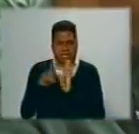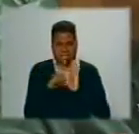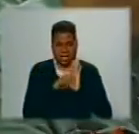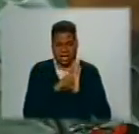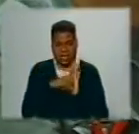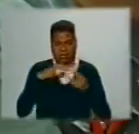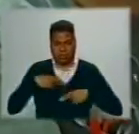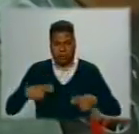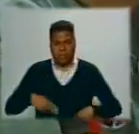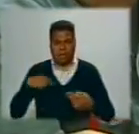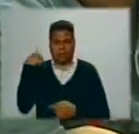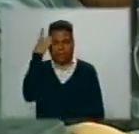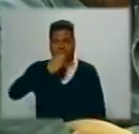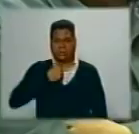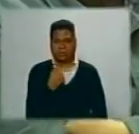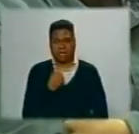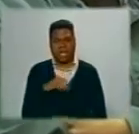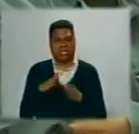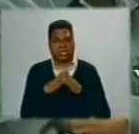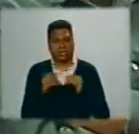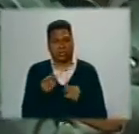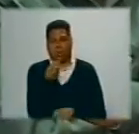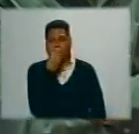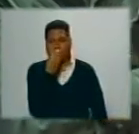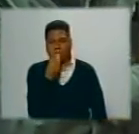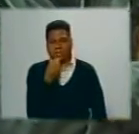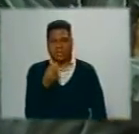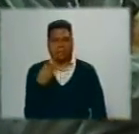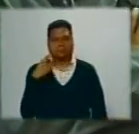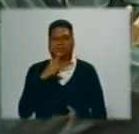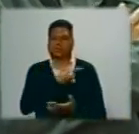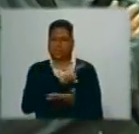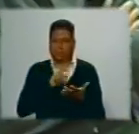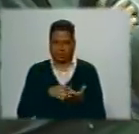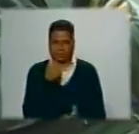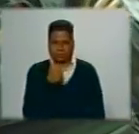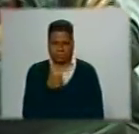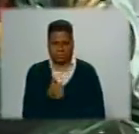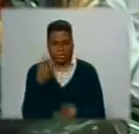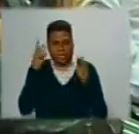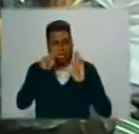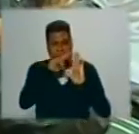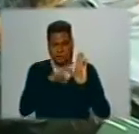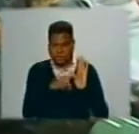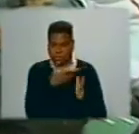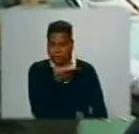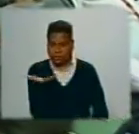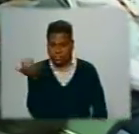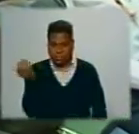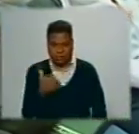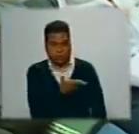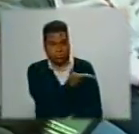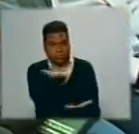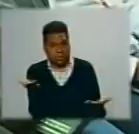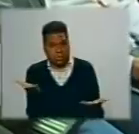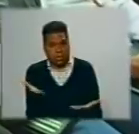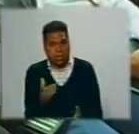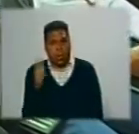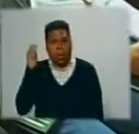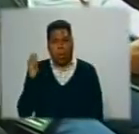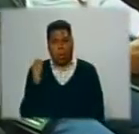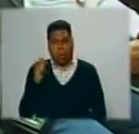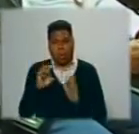de seguridad y de soberanía alimentaria. Razones por las cuales, camaradas, compañeros constituyentes